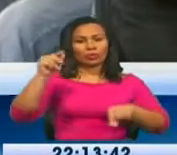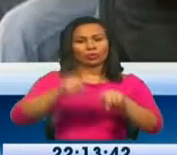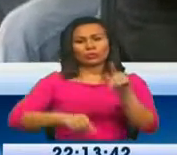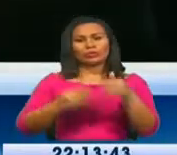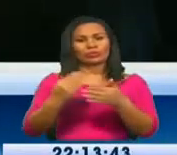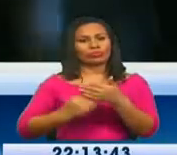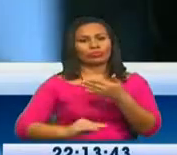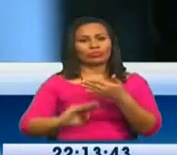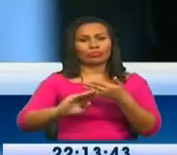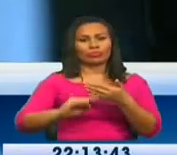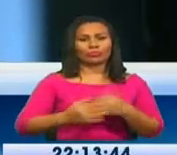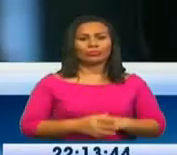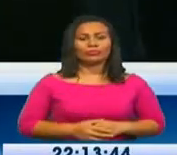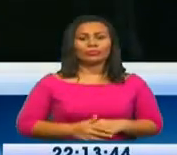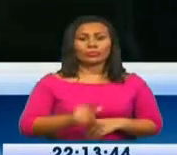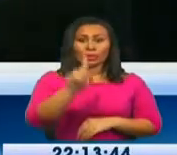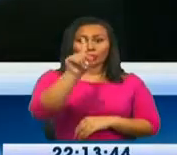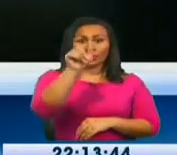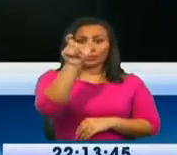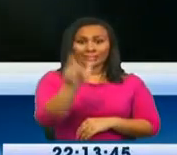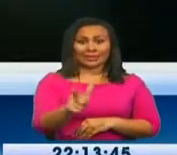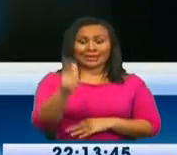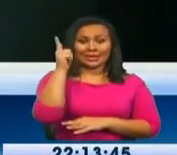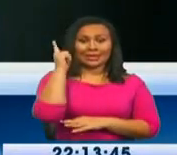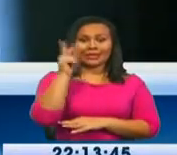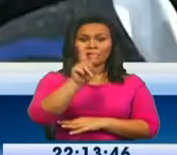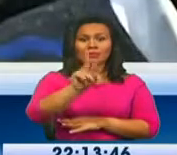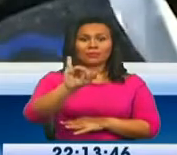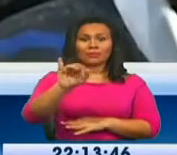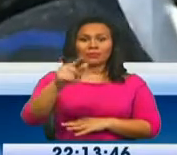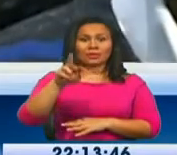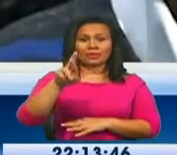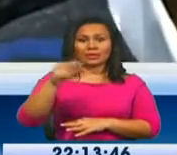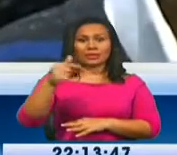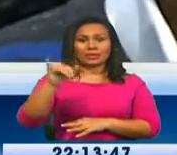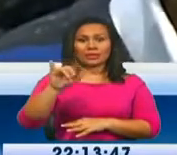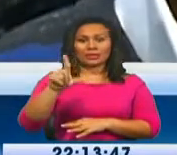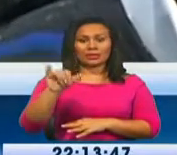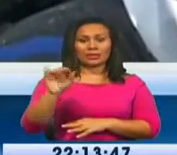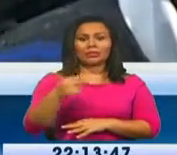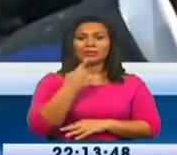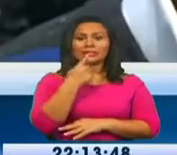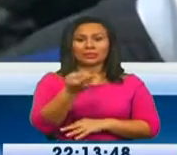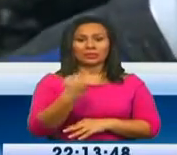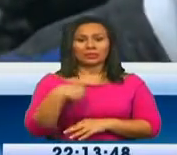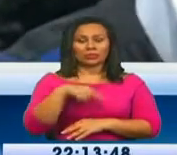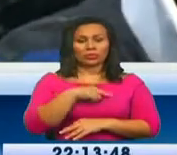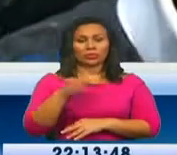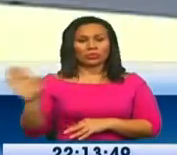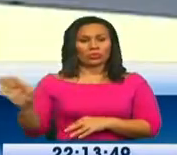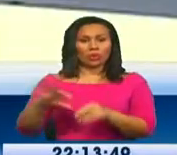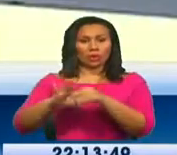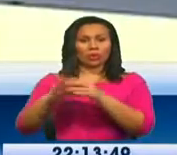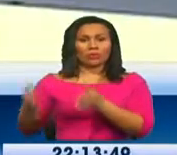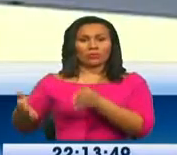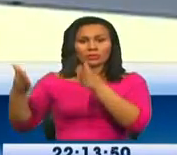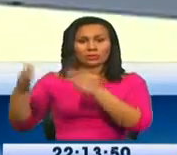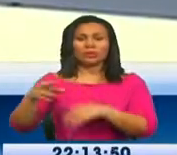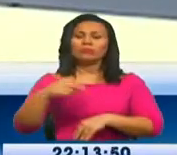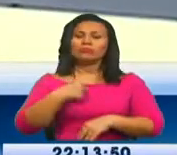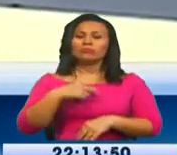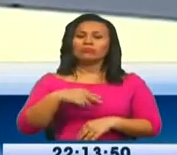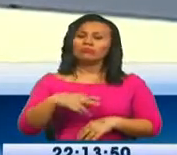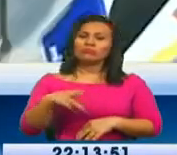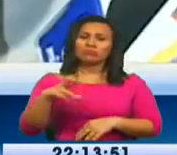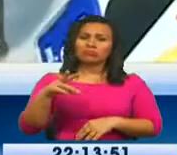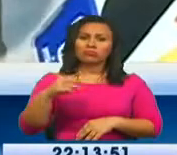comicios. Uno de ellos es el legislador Virgilio Hernández, quien aseguró que ninguno de sus compañeros de la bancada estuvieron en desacuerdo con esta